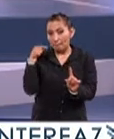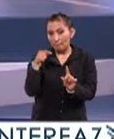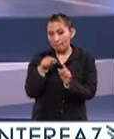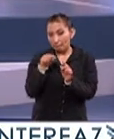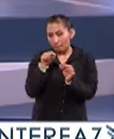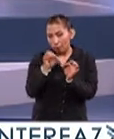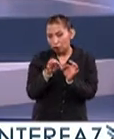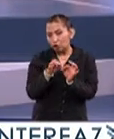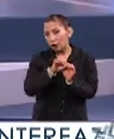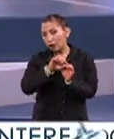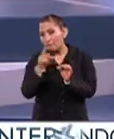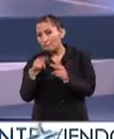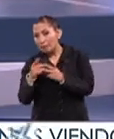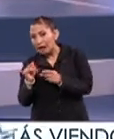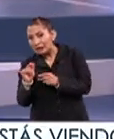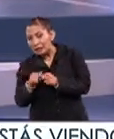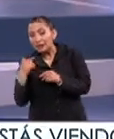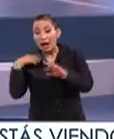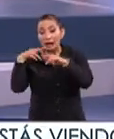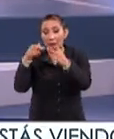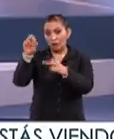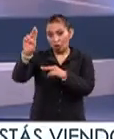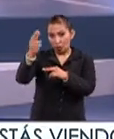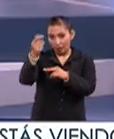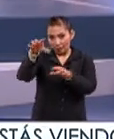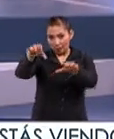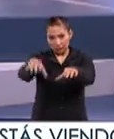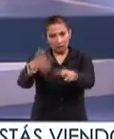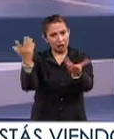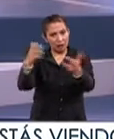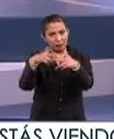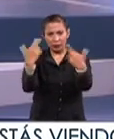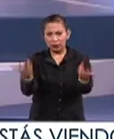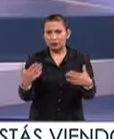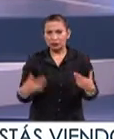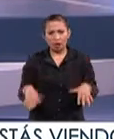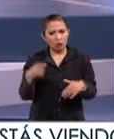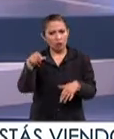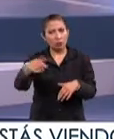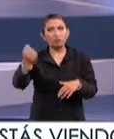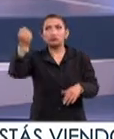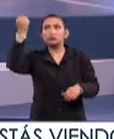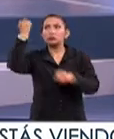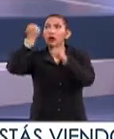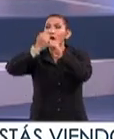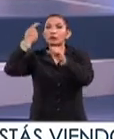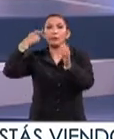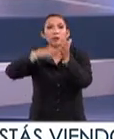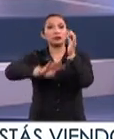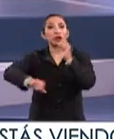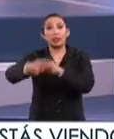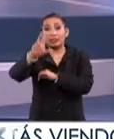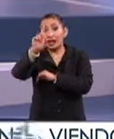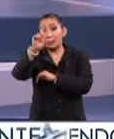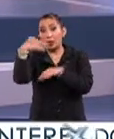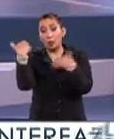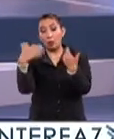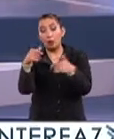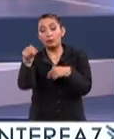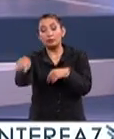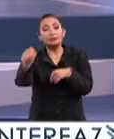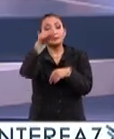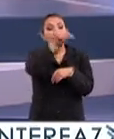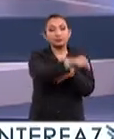Partida, la revista de la universidad, que es una gran revista que funciona desde el año 1930,